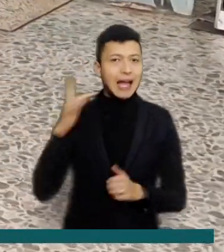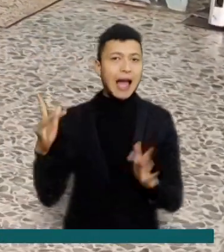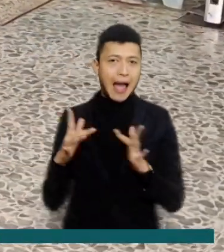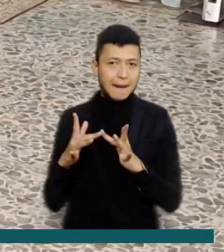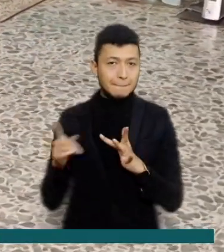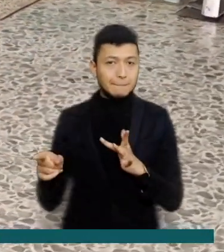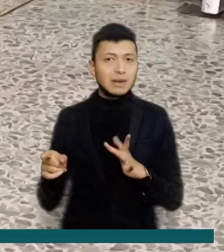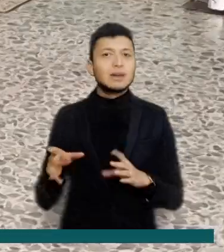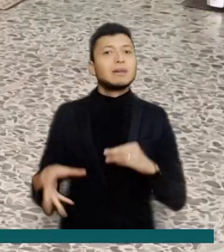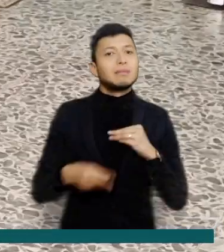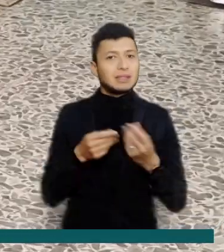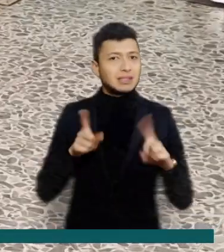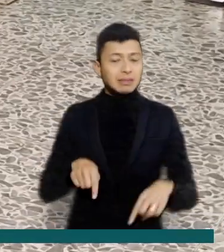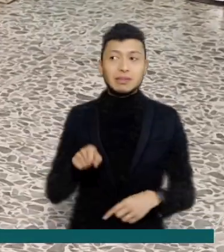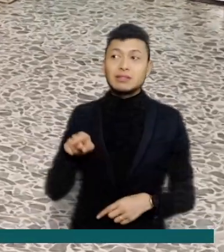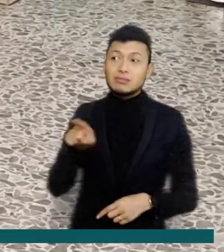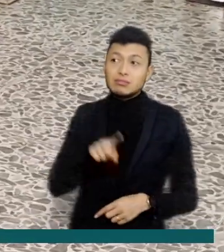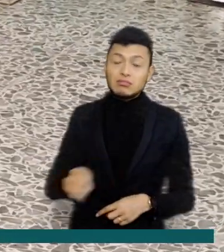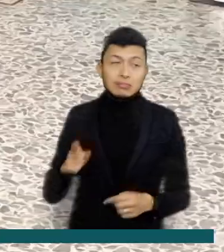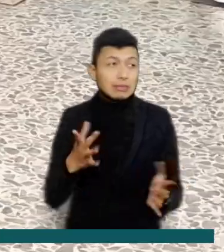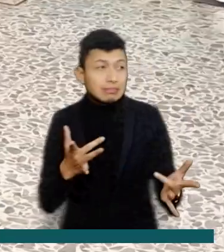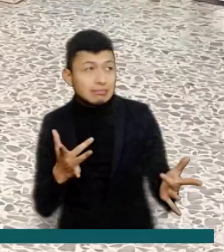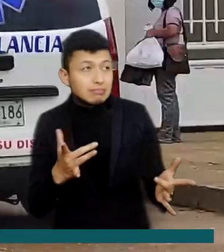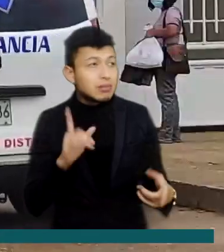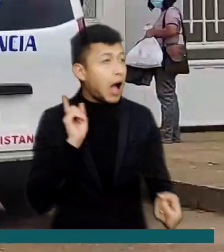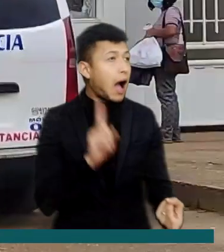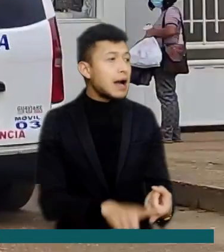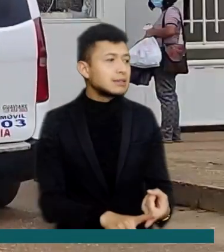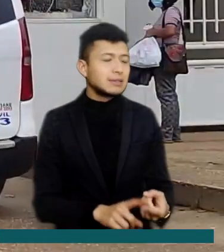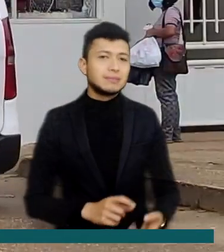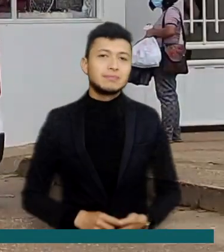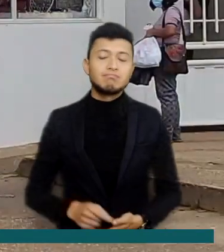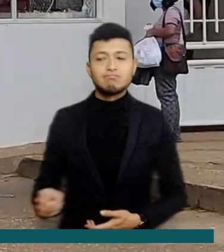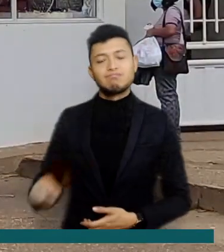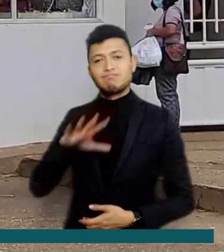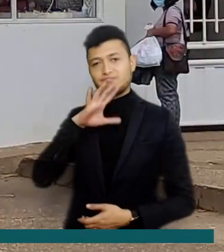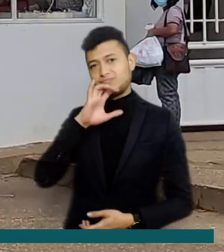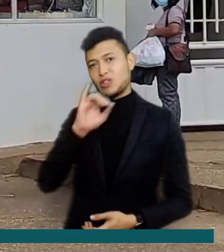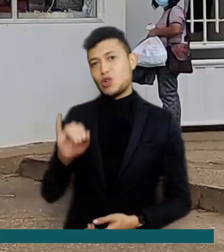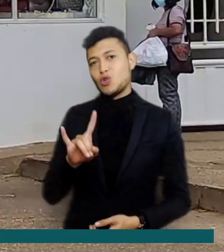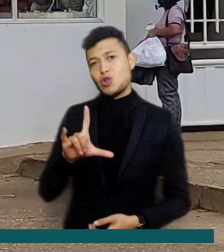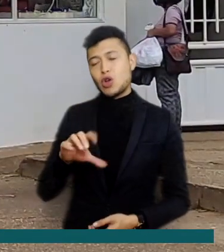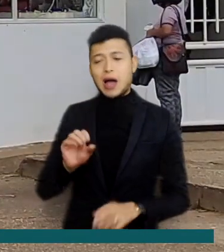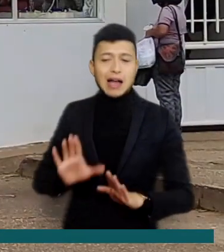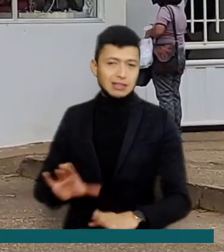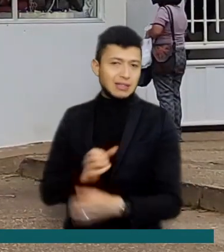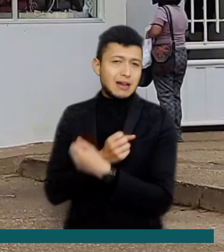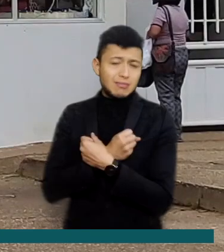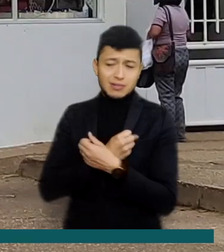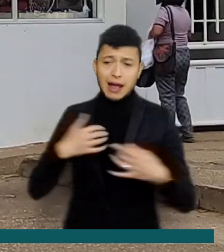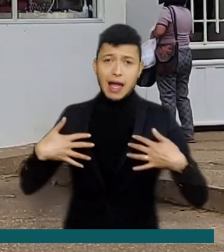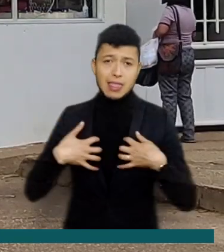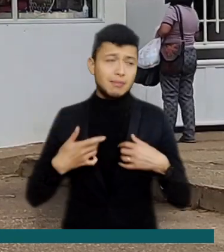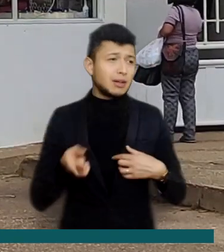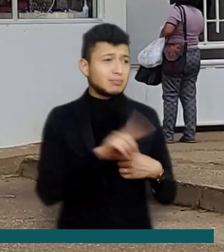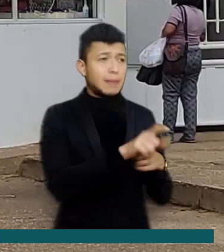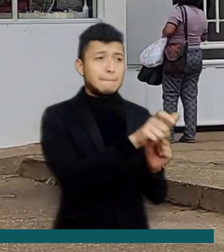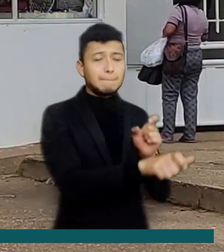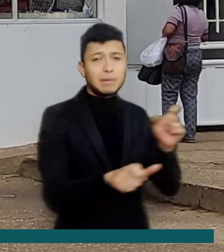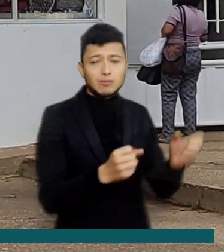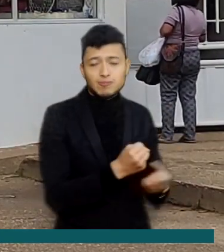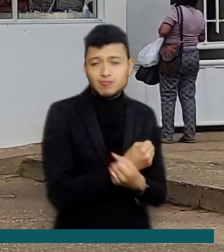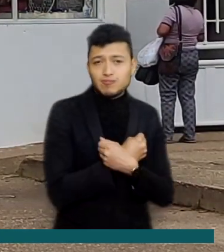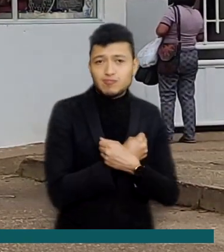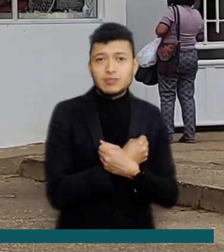También determinar quiénes esperan hasta el final. La historia de Julio el Perrito es otra muestra del amor de los animales para con las personas.